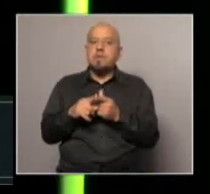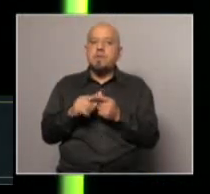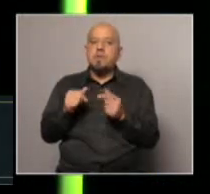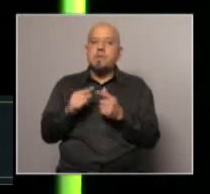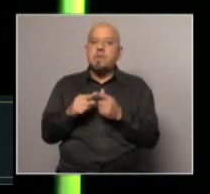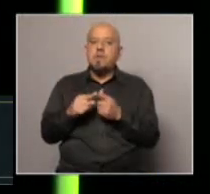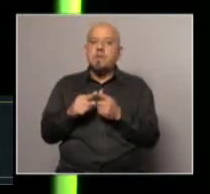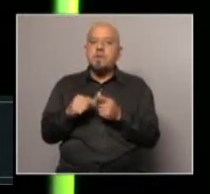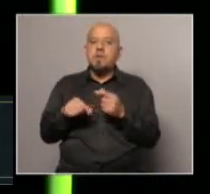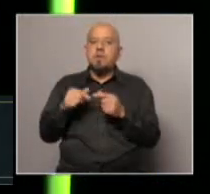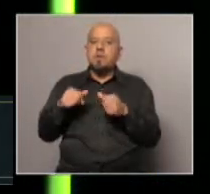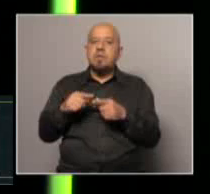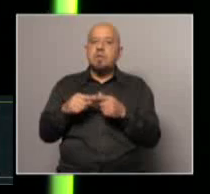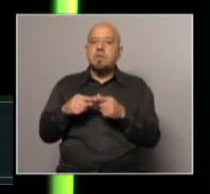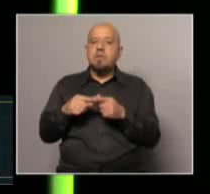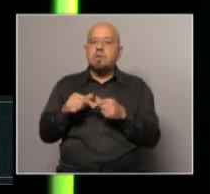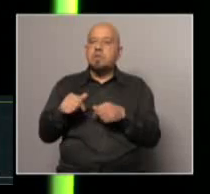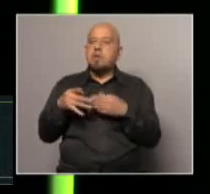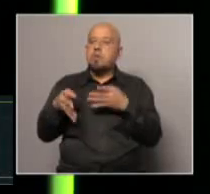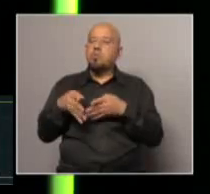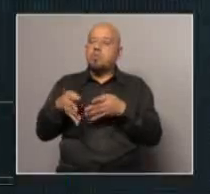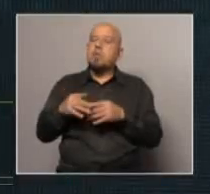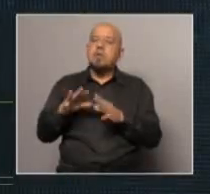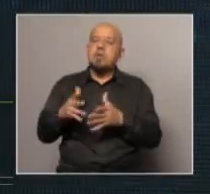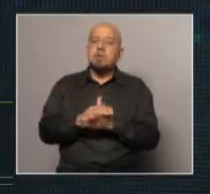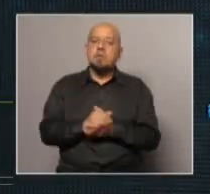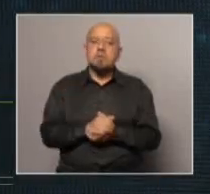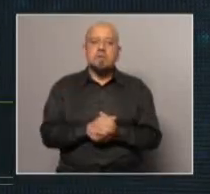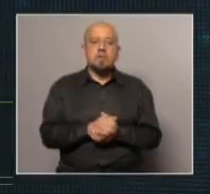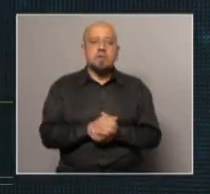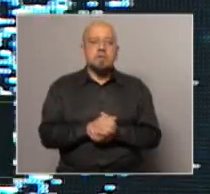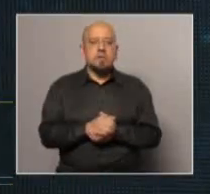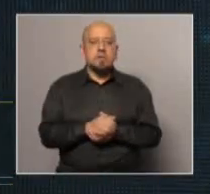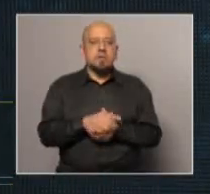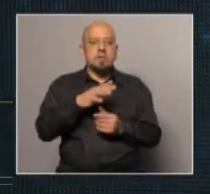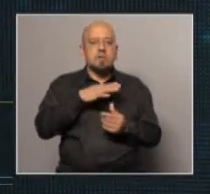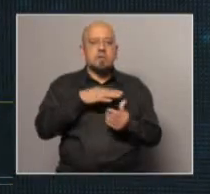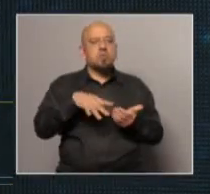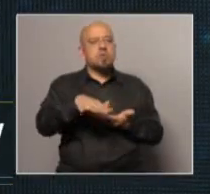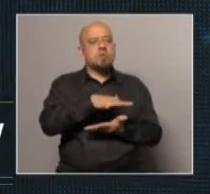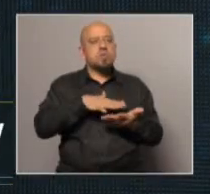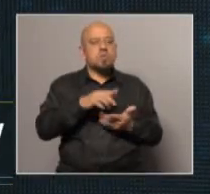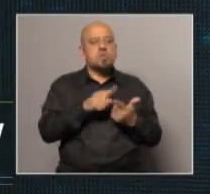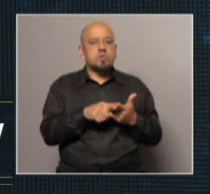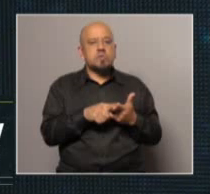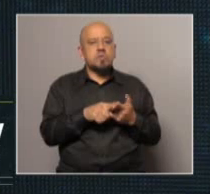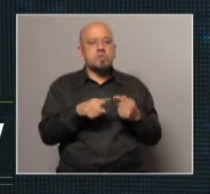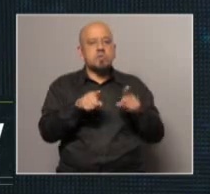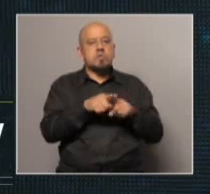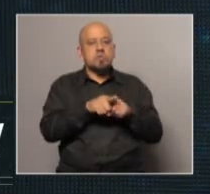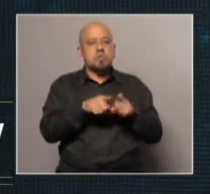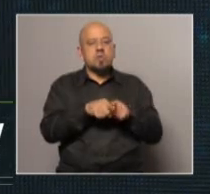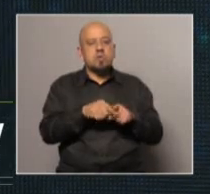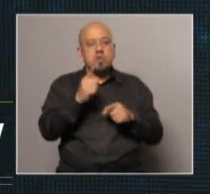que recorre el continente y esa lucha. Hablemos un poco de eso. Bueno, hay una situación que es la misma en toda América